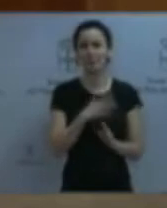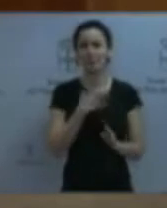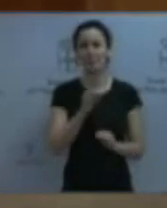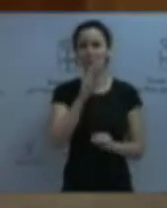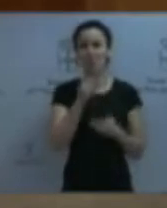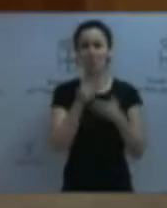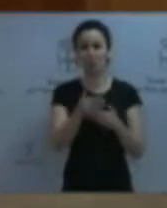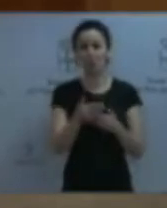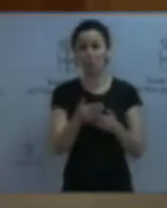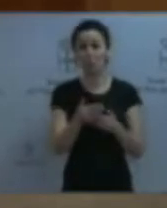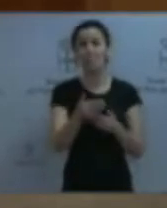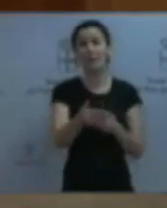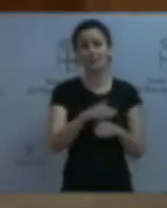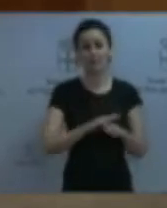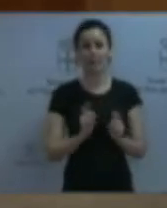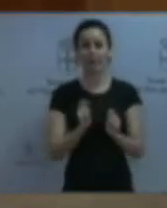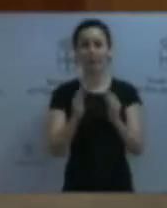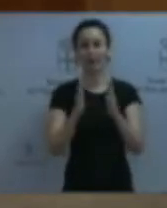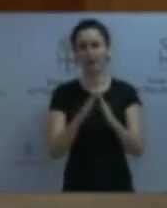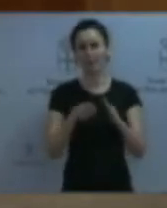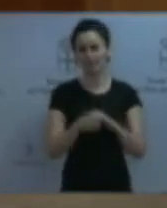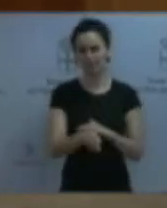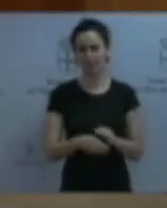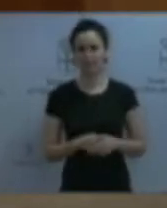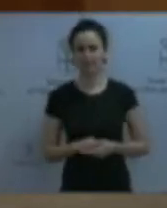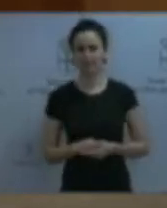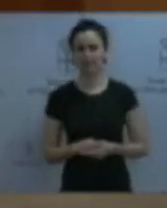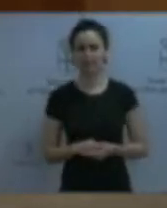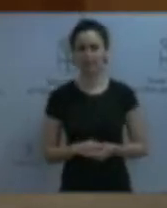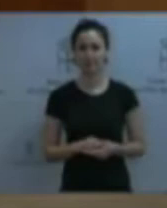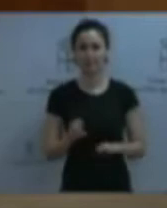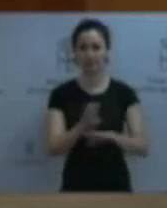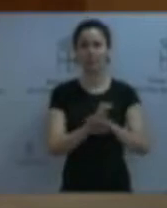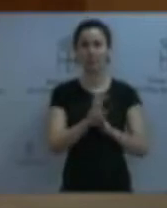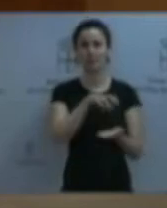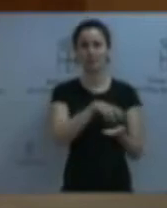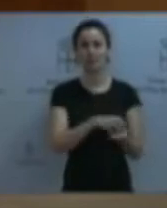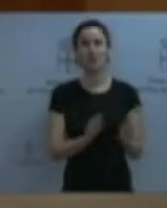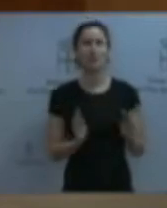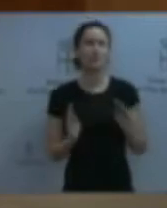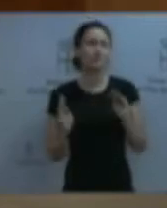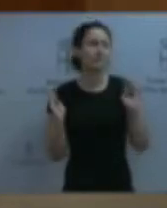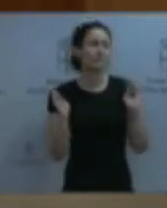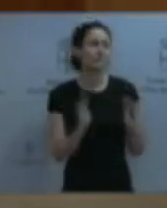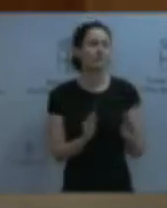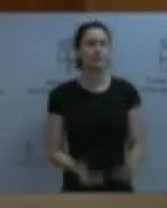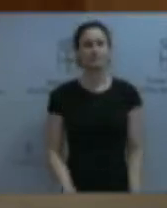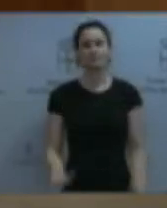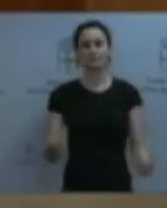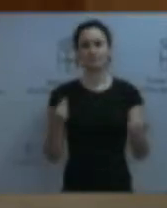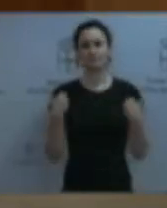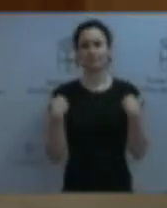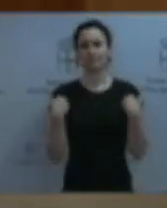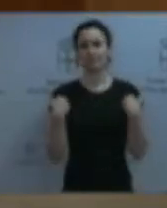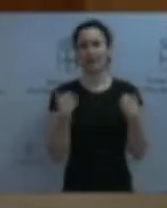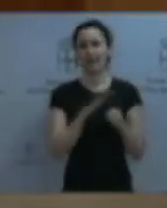incluso más en que se les adjudique una vivienda. Su consejería ostenta competencias exclusivas en